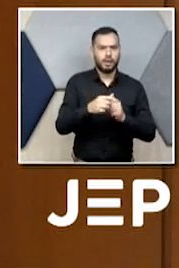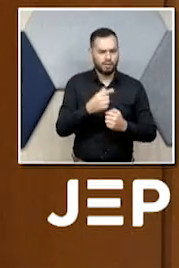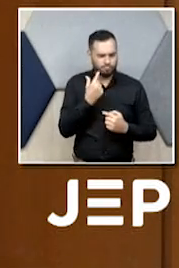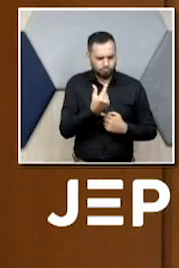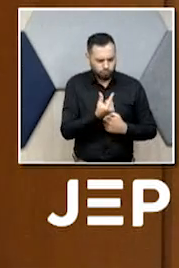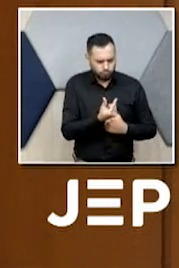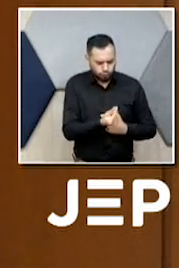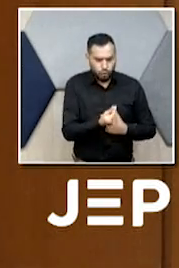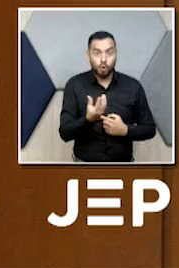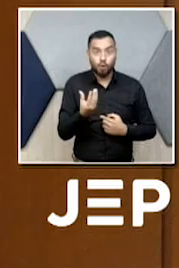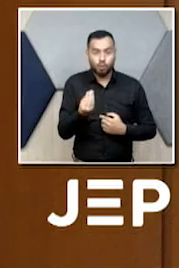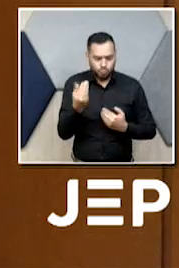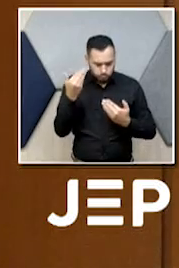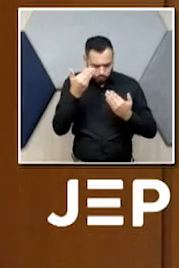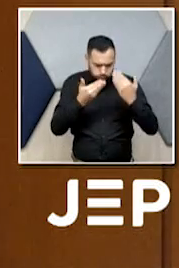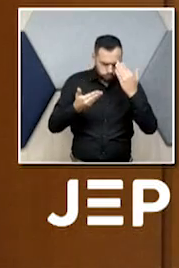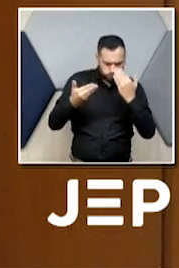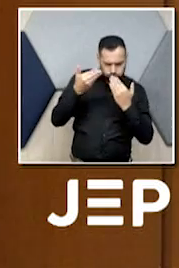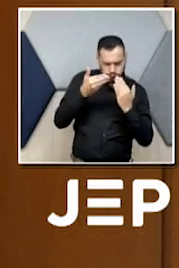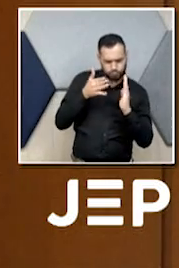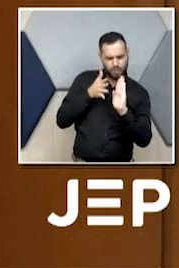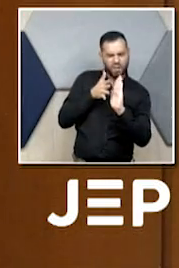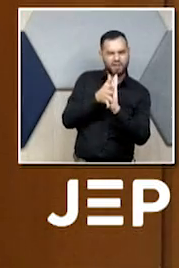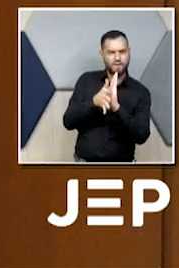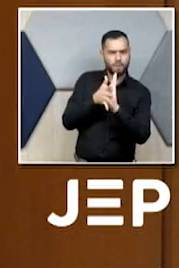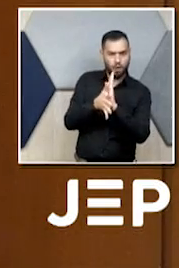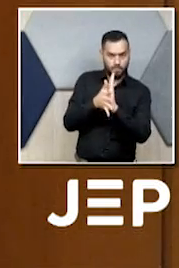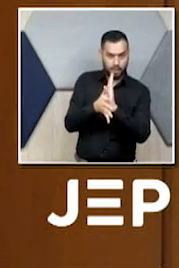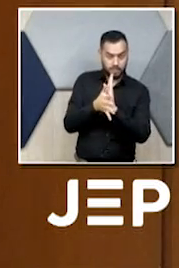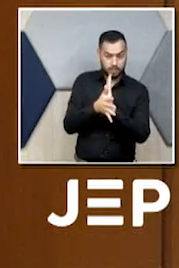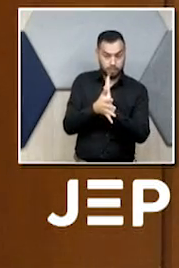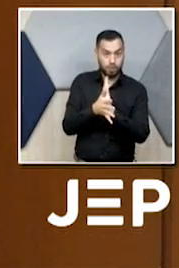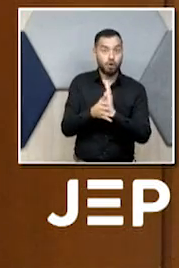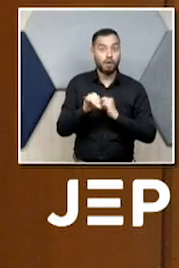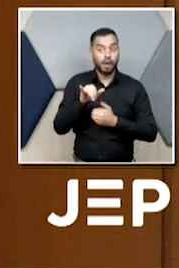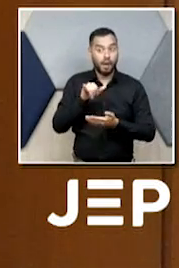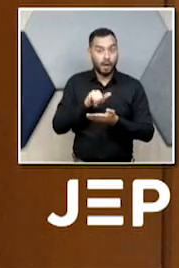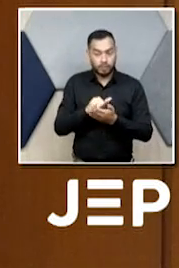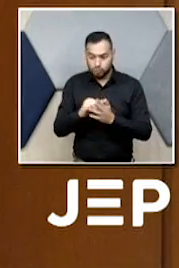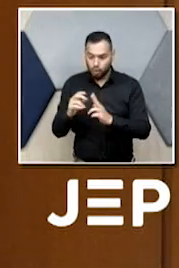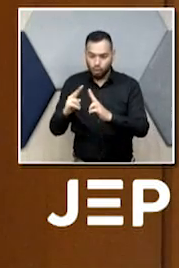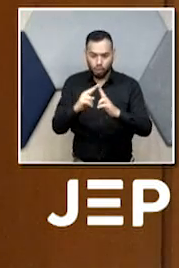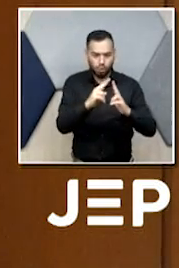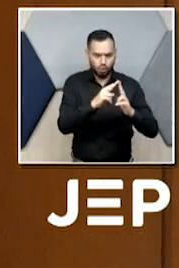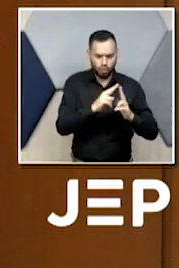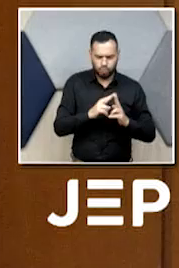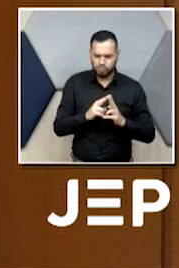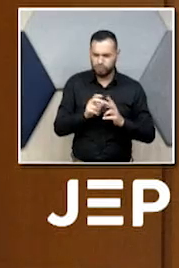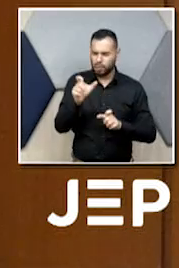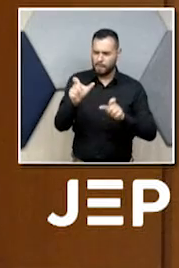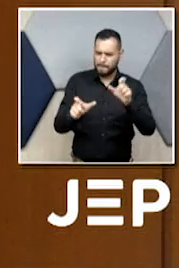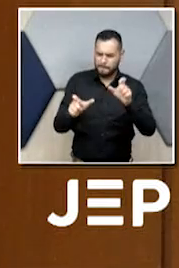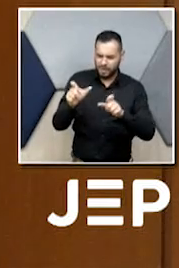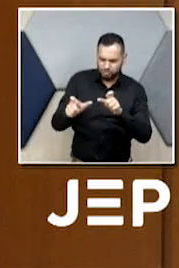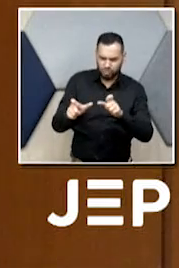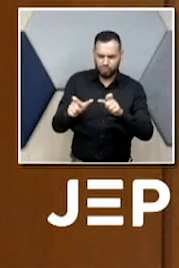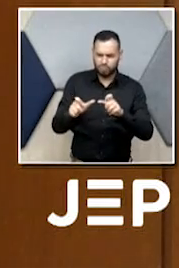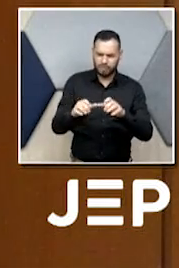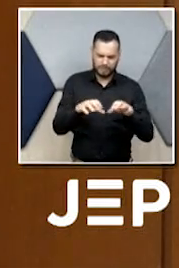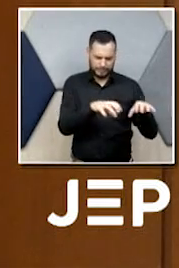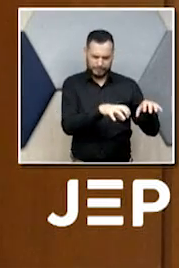de información que ha conocido de actores y patrones de